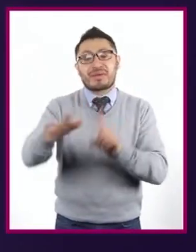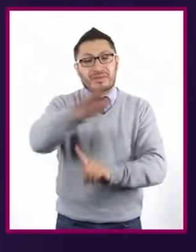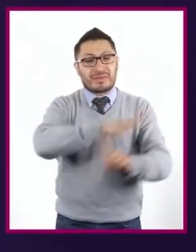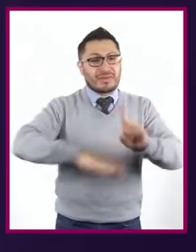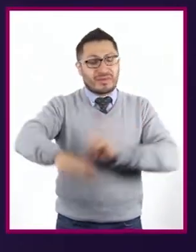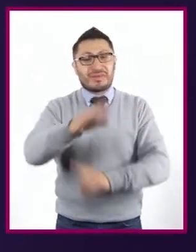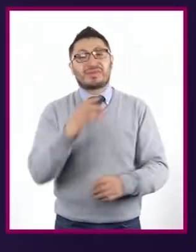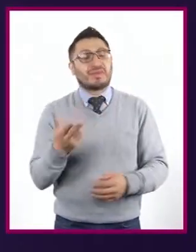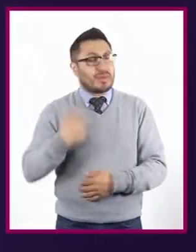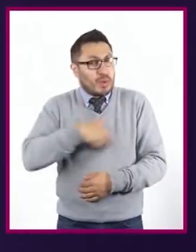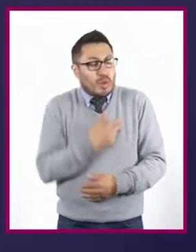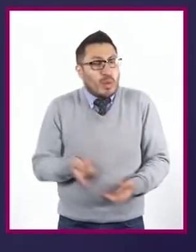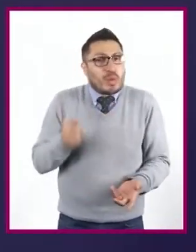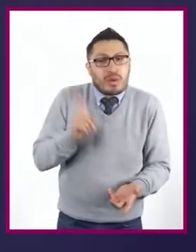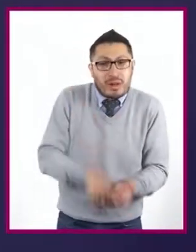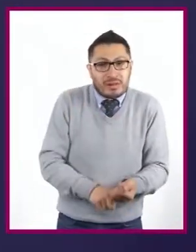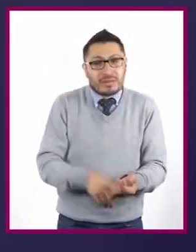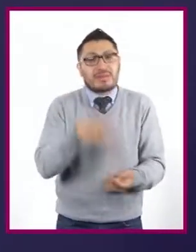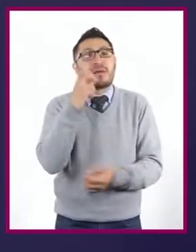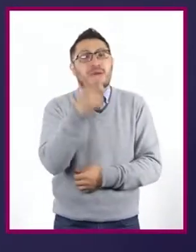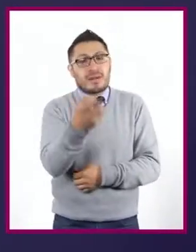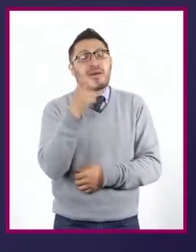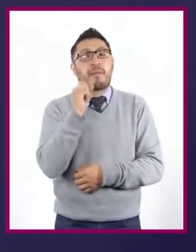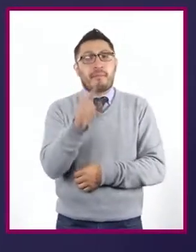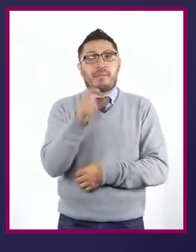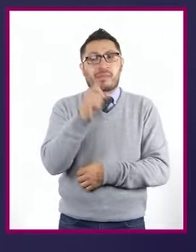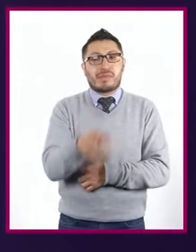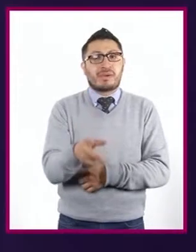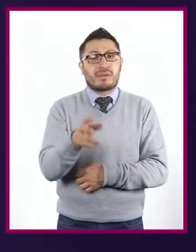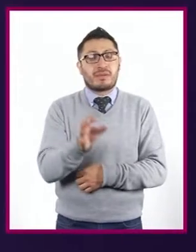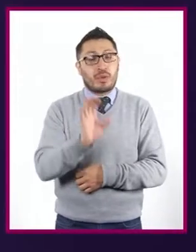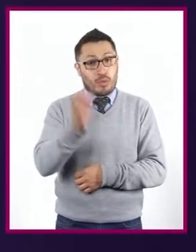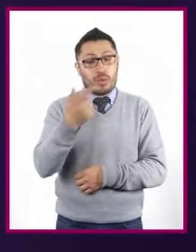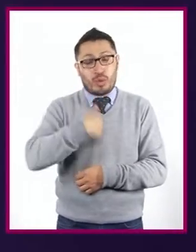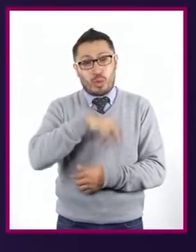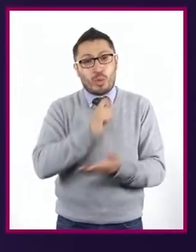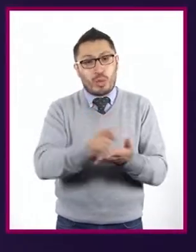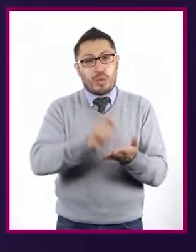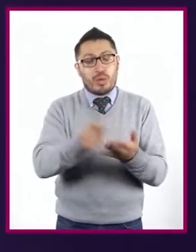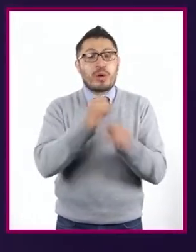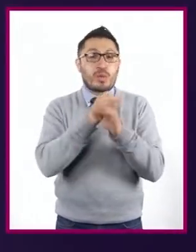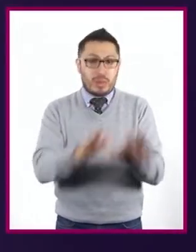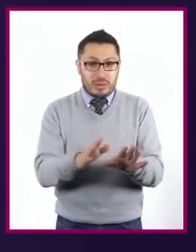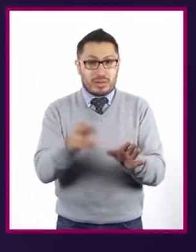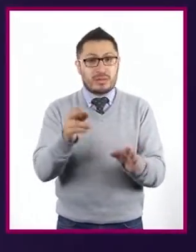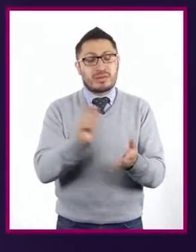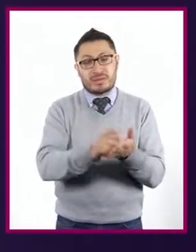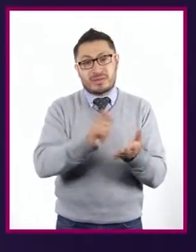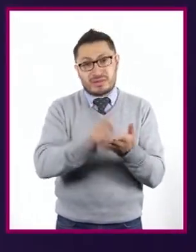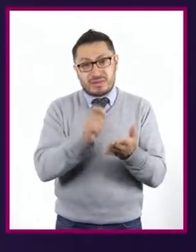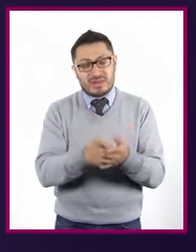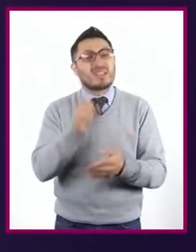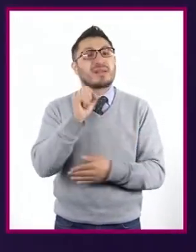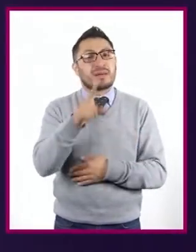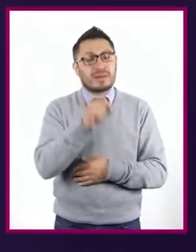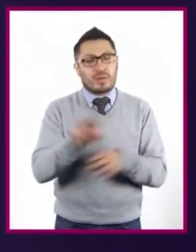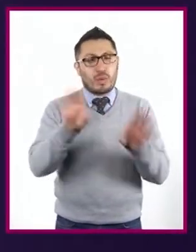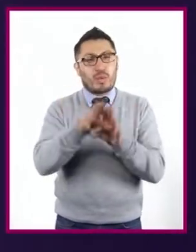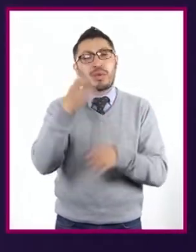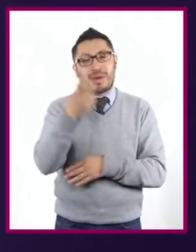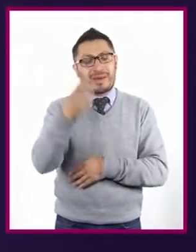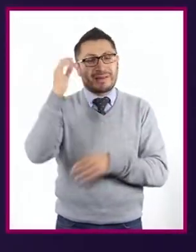que nos encontremos. Y lo mismo sucederá cuando redactemos notas informativas. Siguiendo este